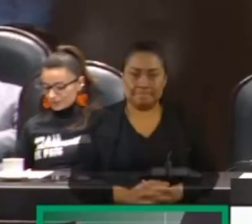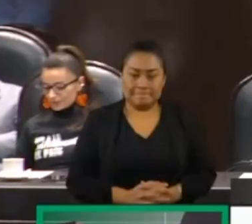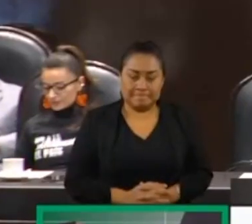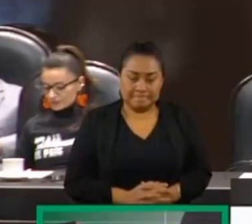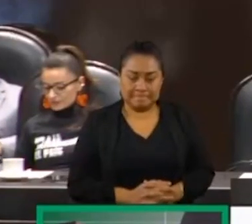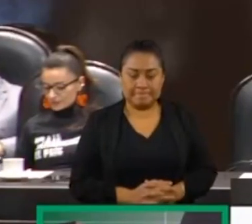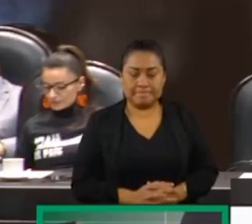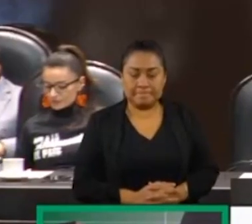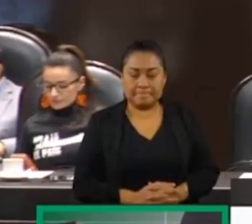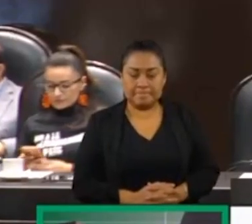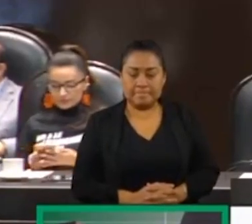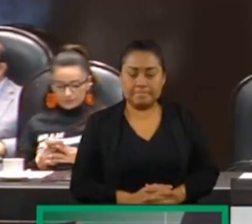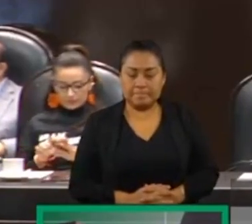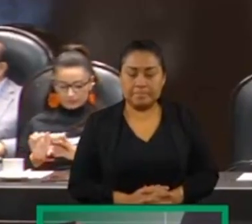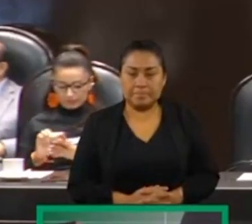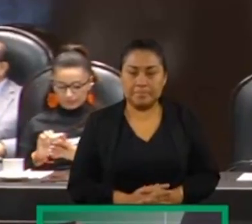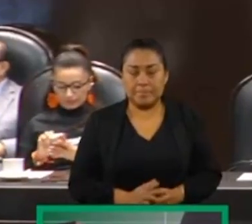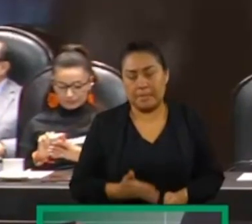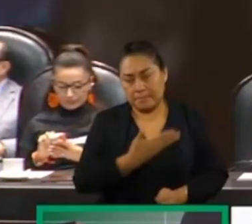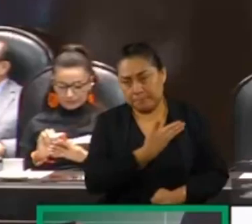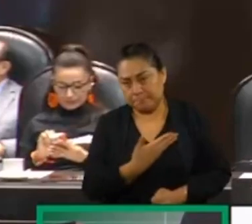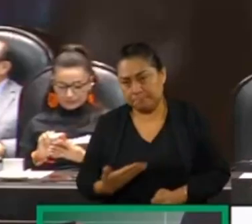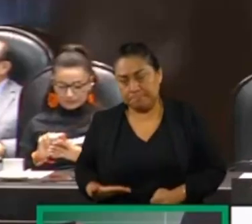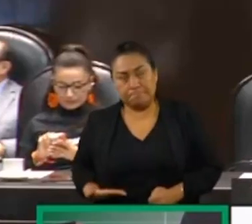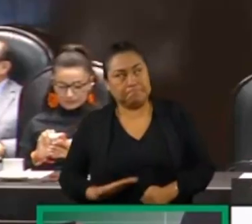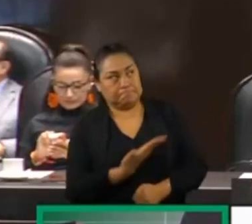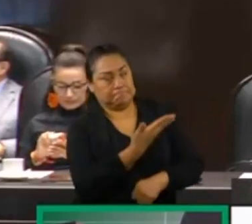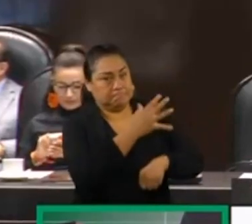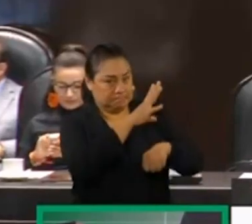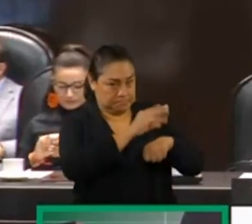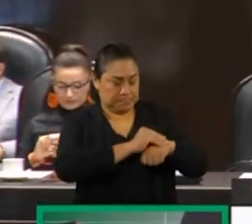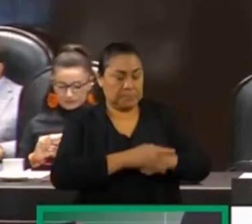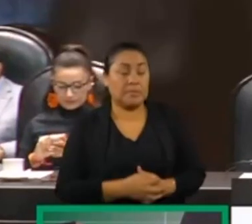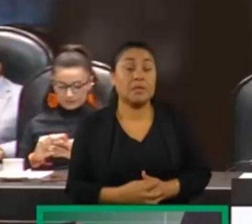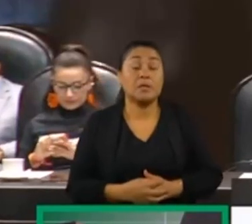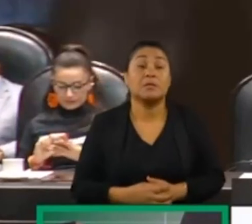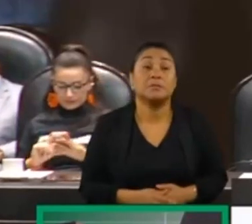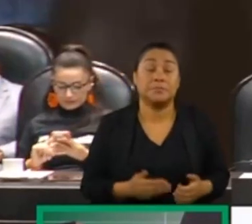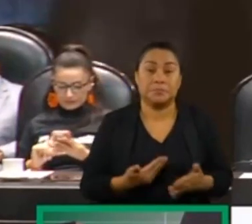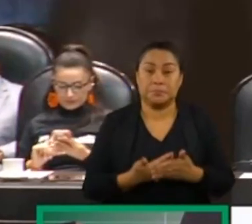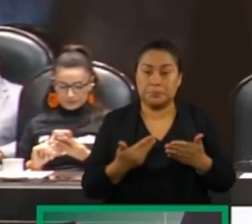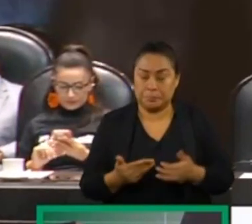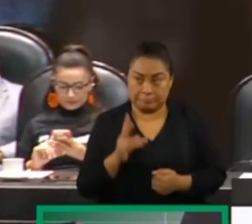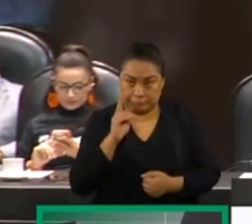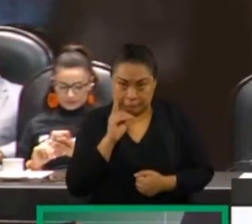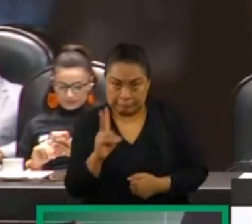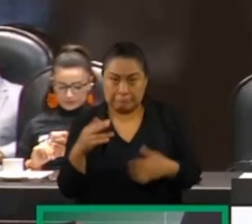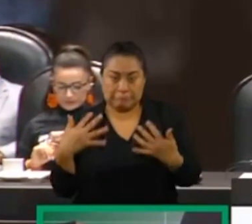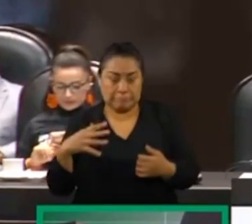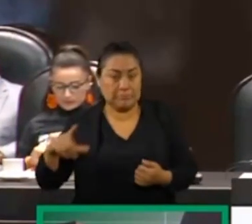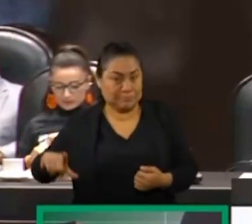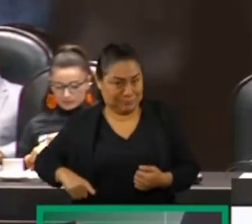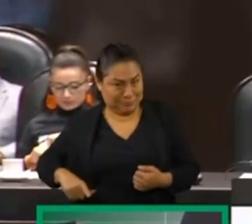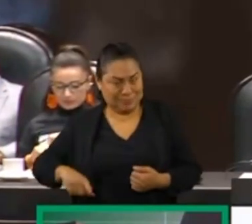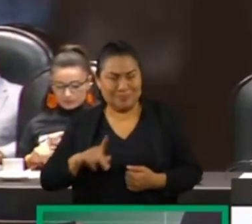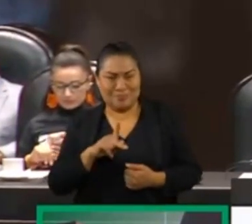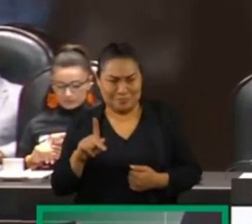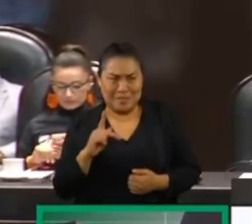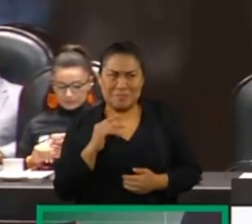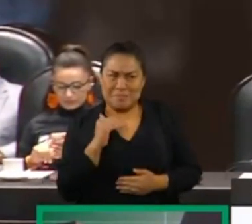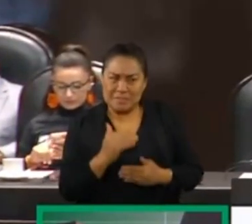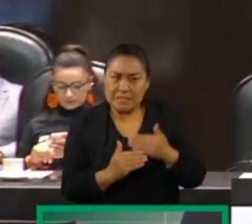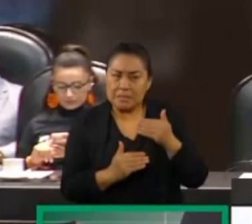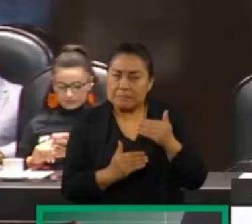Con su venia, presidente. Miren, el régimen ha avanzado con pasos sigilosos, pero